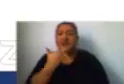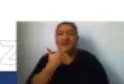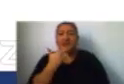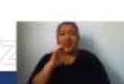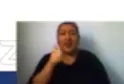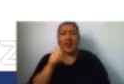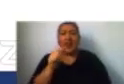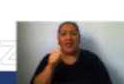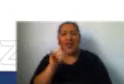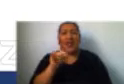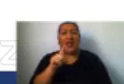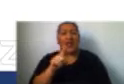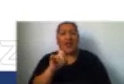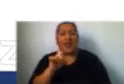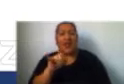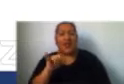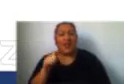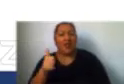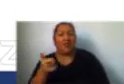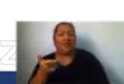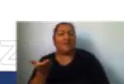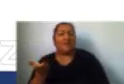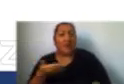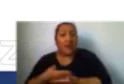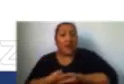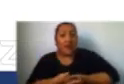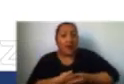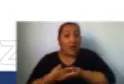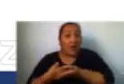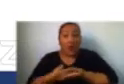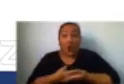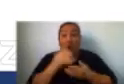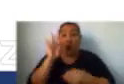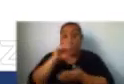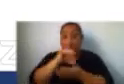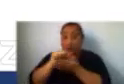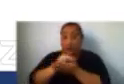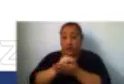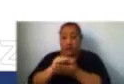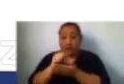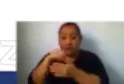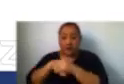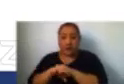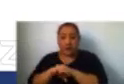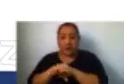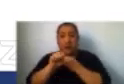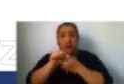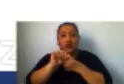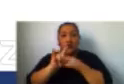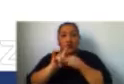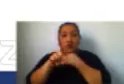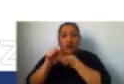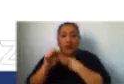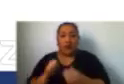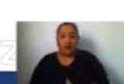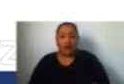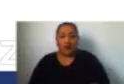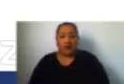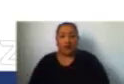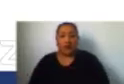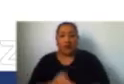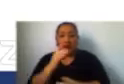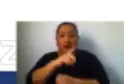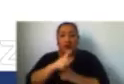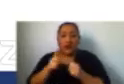Cataleña? Cataleña fue una bebé de 4 meses de nacida del centro poblado de Subte, San Jorge,